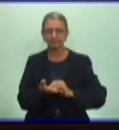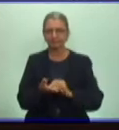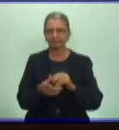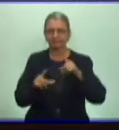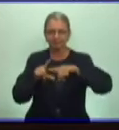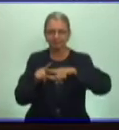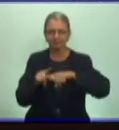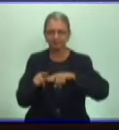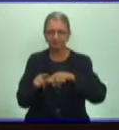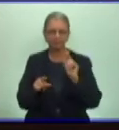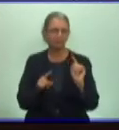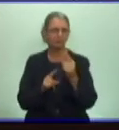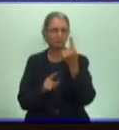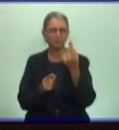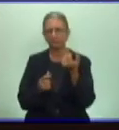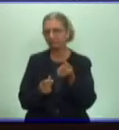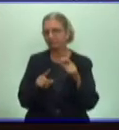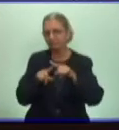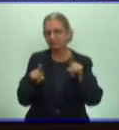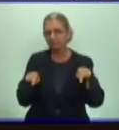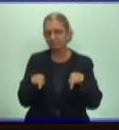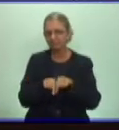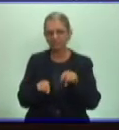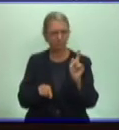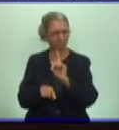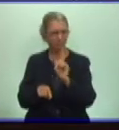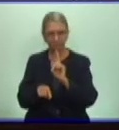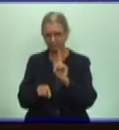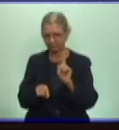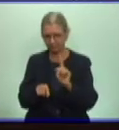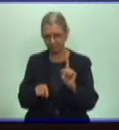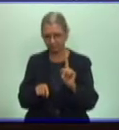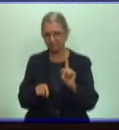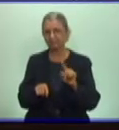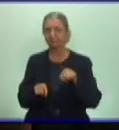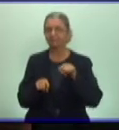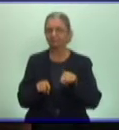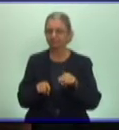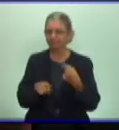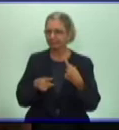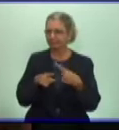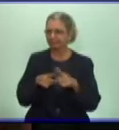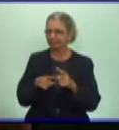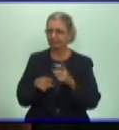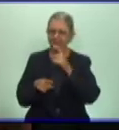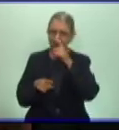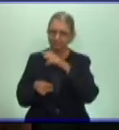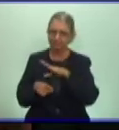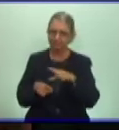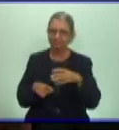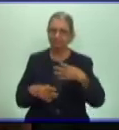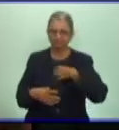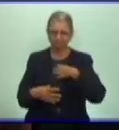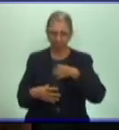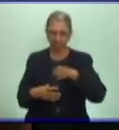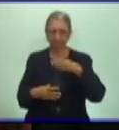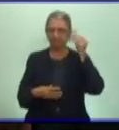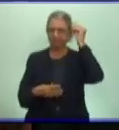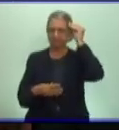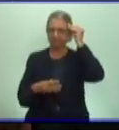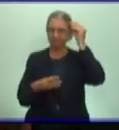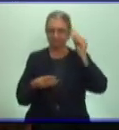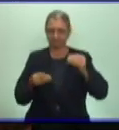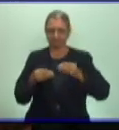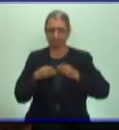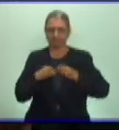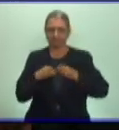No enseñamos ni damos contenidos para que el niño promueva, sino que para que el niño tenga un aprendizaje